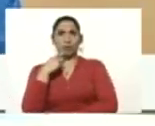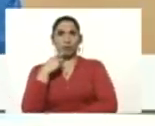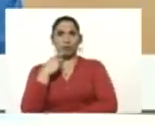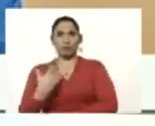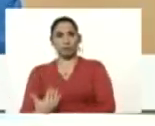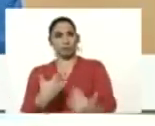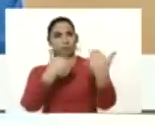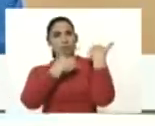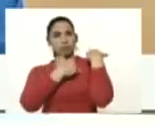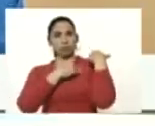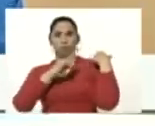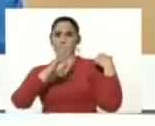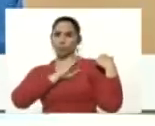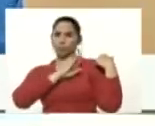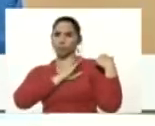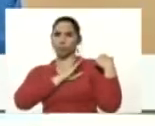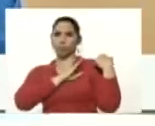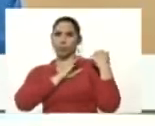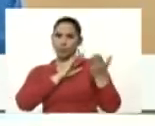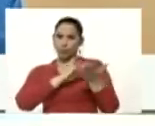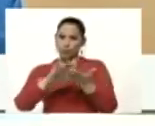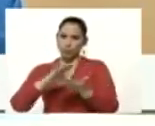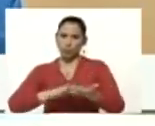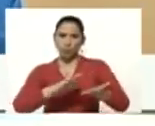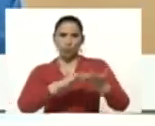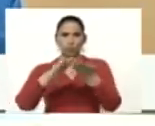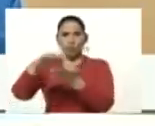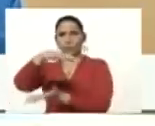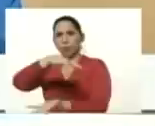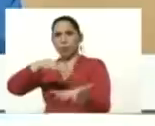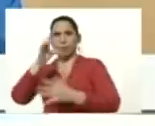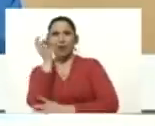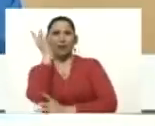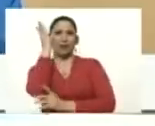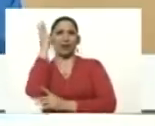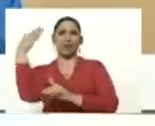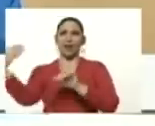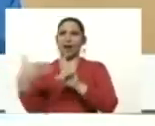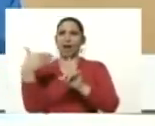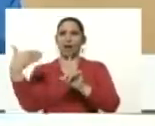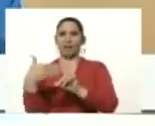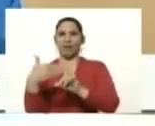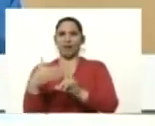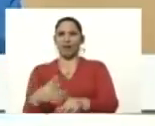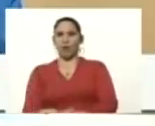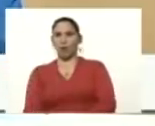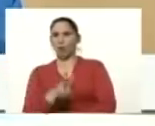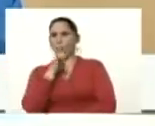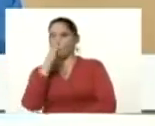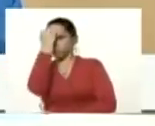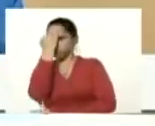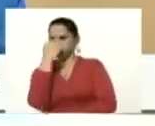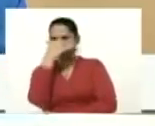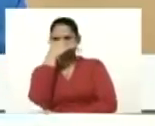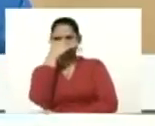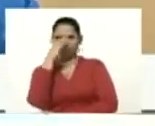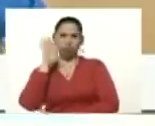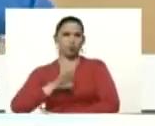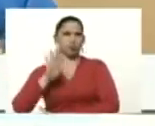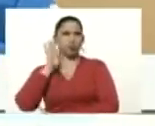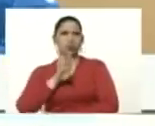presido, resolvamos esta situación creada por un ataque artero criminal y